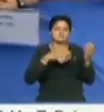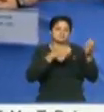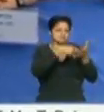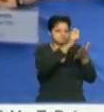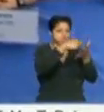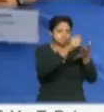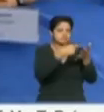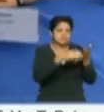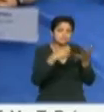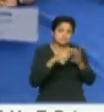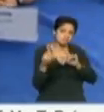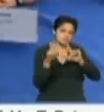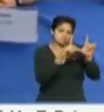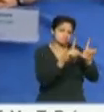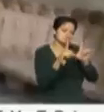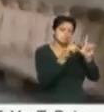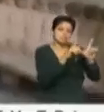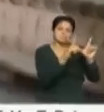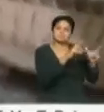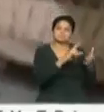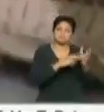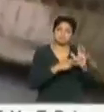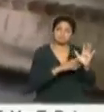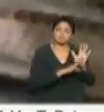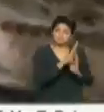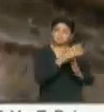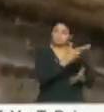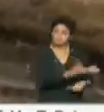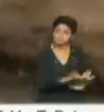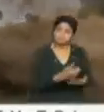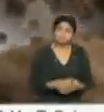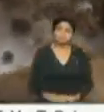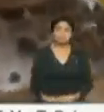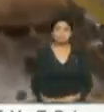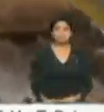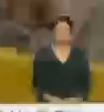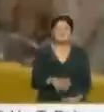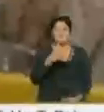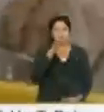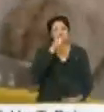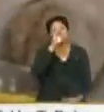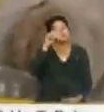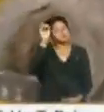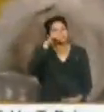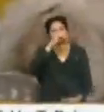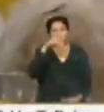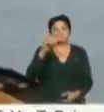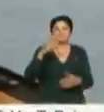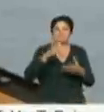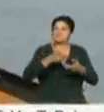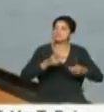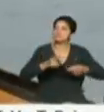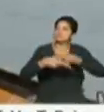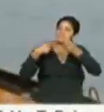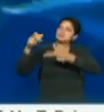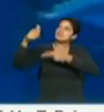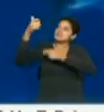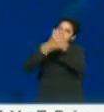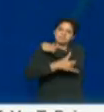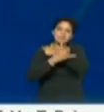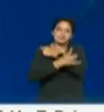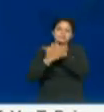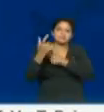2015 las exportaciones de lomos y conservas de este producto representaron el 8% de las exportaciones no petroleras del Ecuador